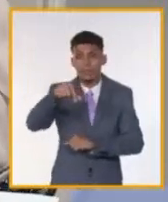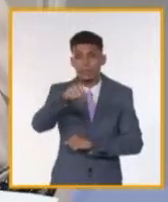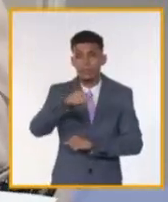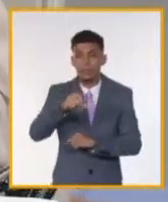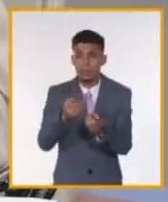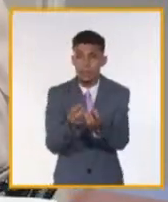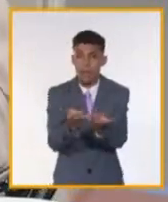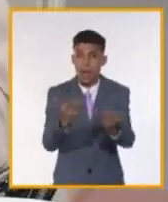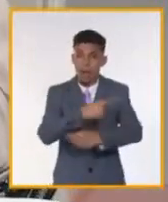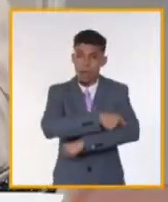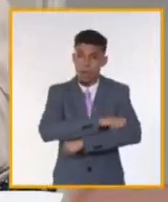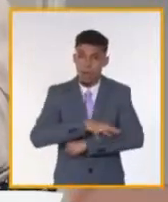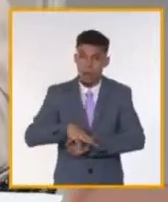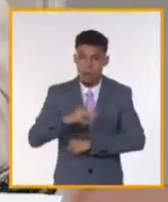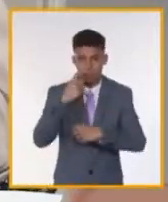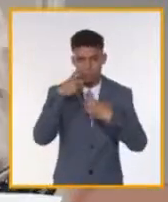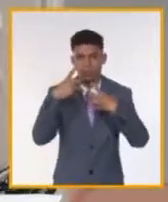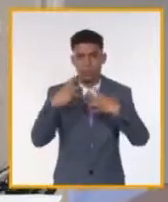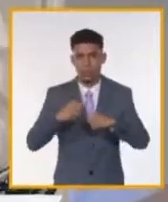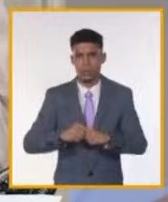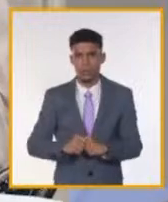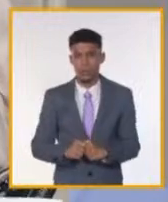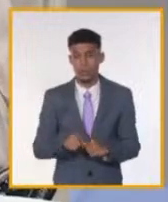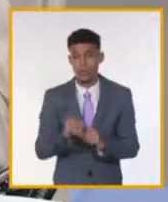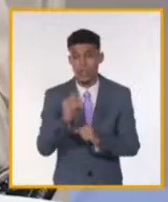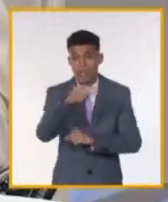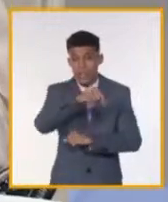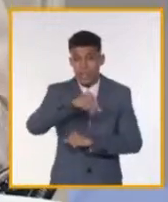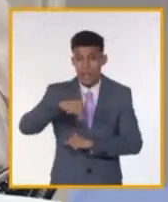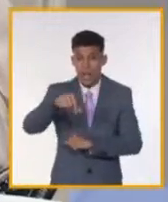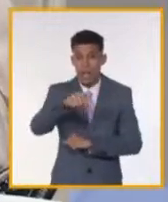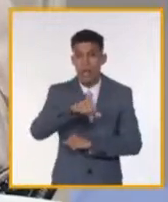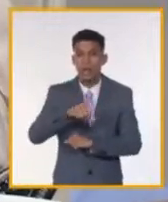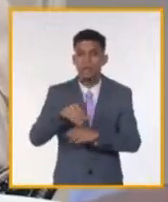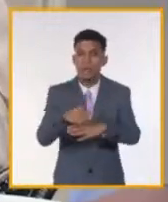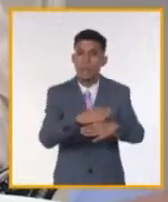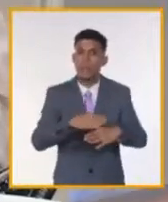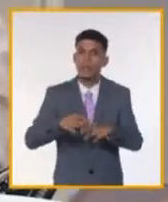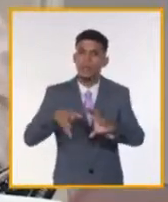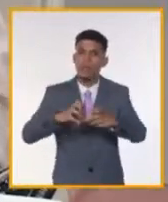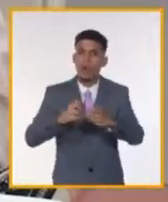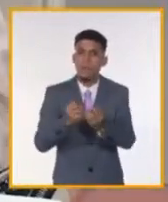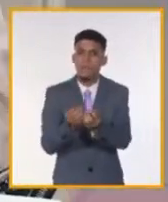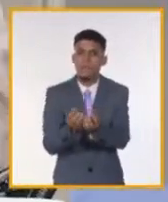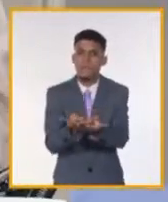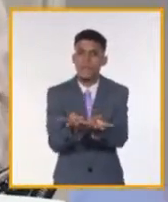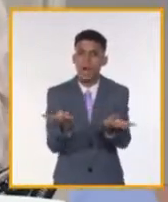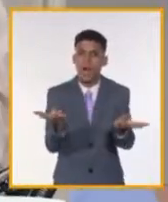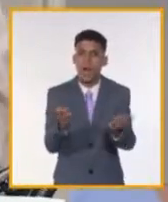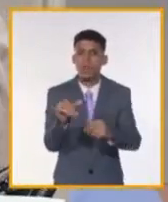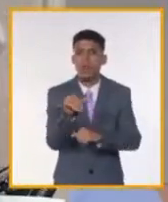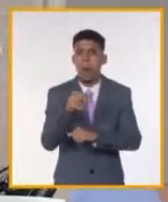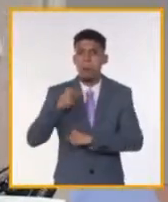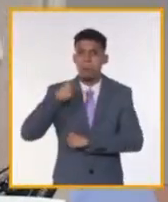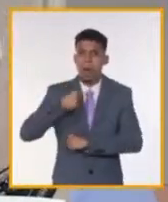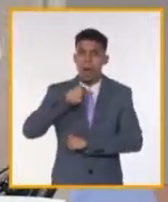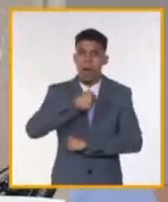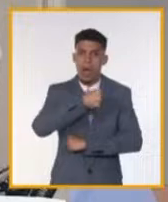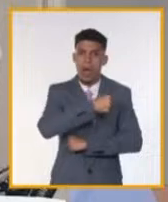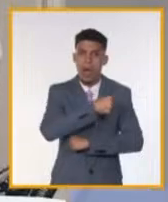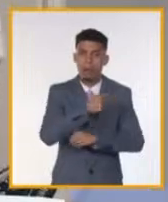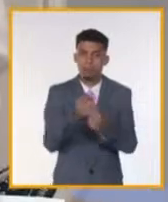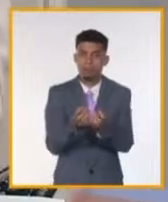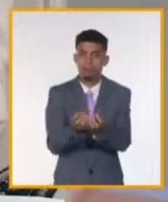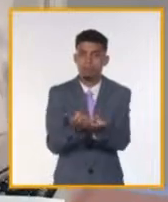un reto gigantesco ante sí, y es el reto de los canales de distribución y de transportación para hacer llegar el producto que se extrae